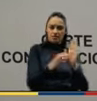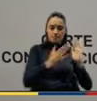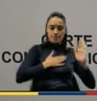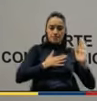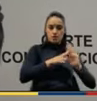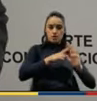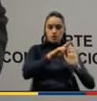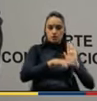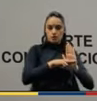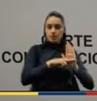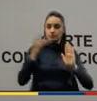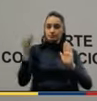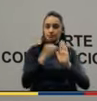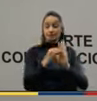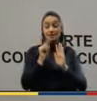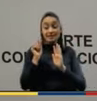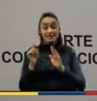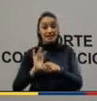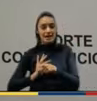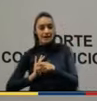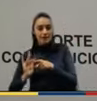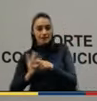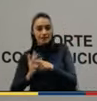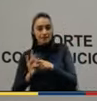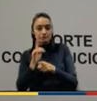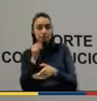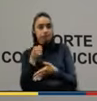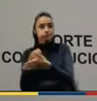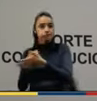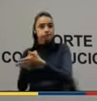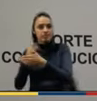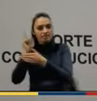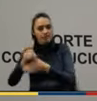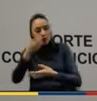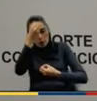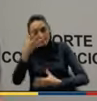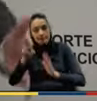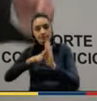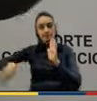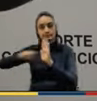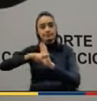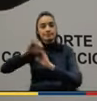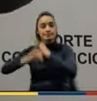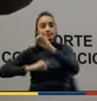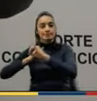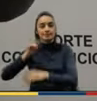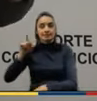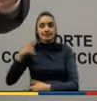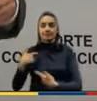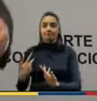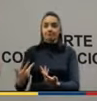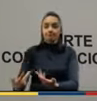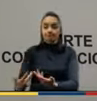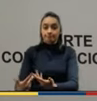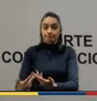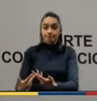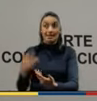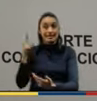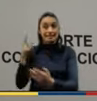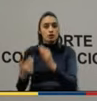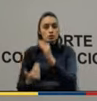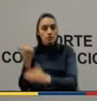atención sobre la ambigüedad en la aplicación y la presión para cumplir con estándares externos que establecerían toda la gama de disposiciones que empezarían